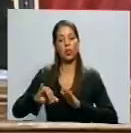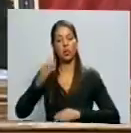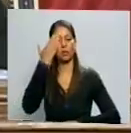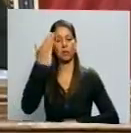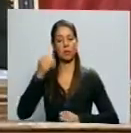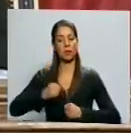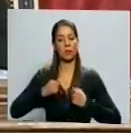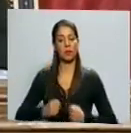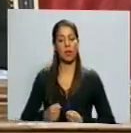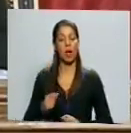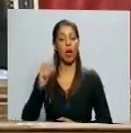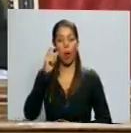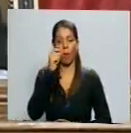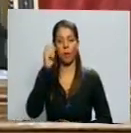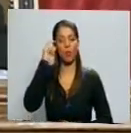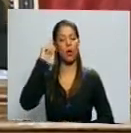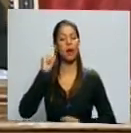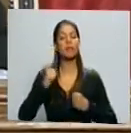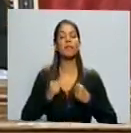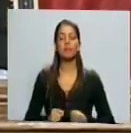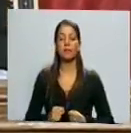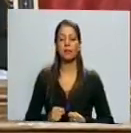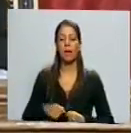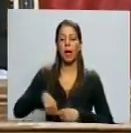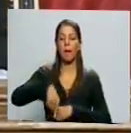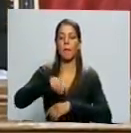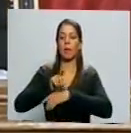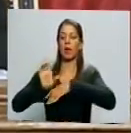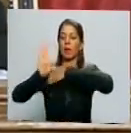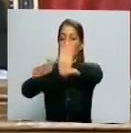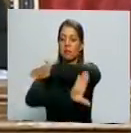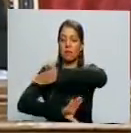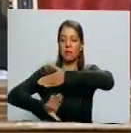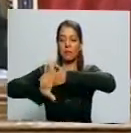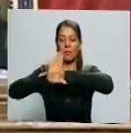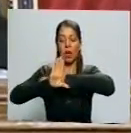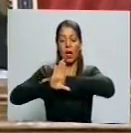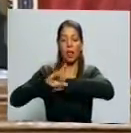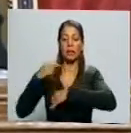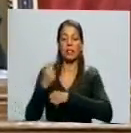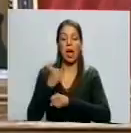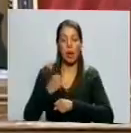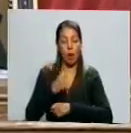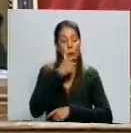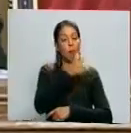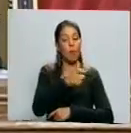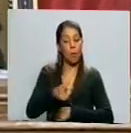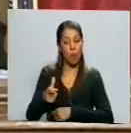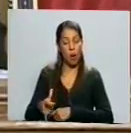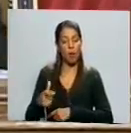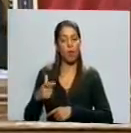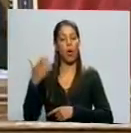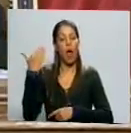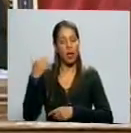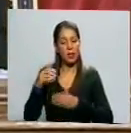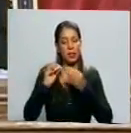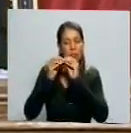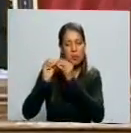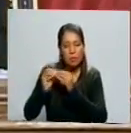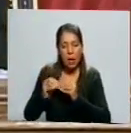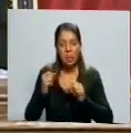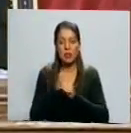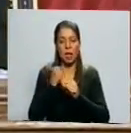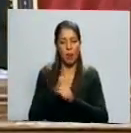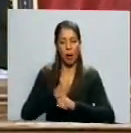nosotras, las constituyentes, como la primera coraza de defensa del trabajo que ese pueblo ha venido realizando con